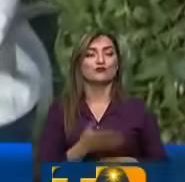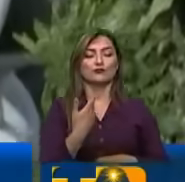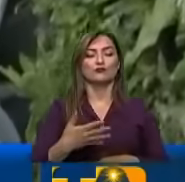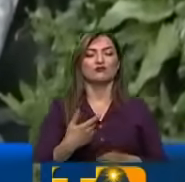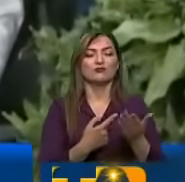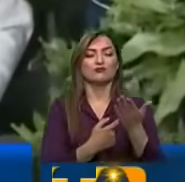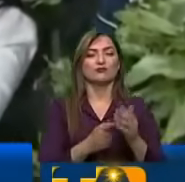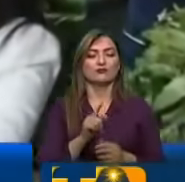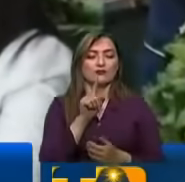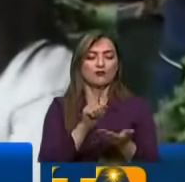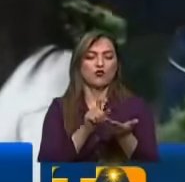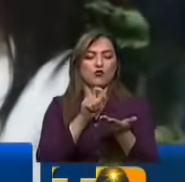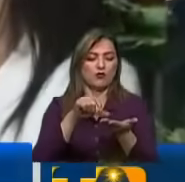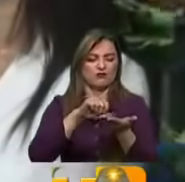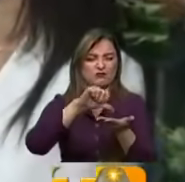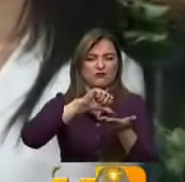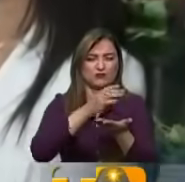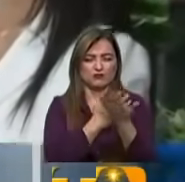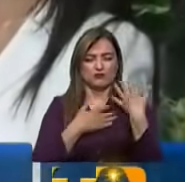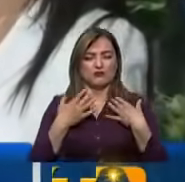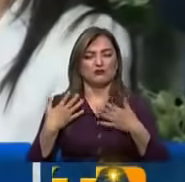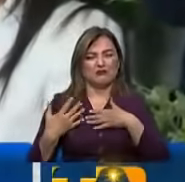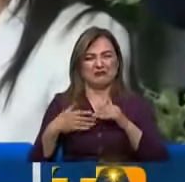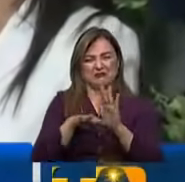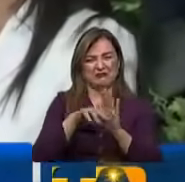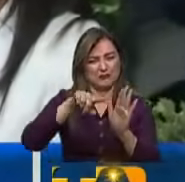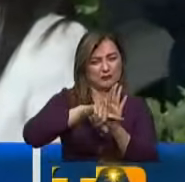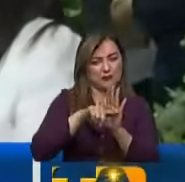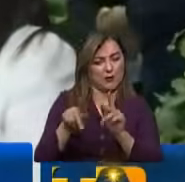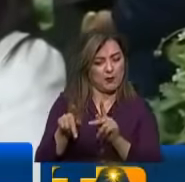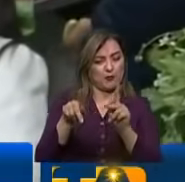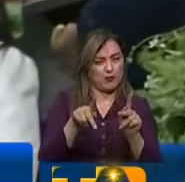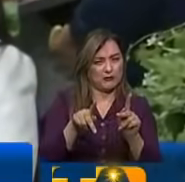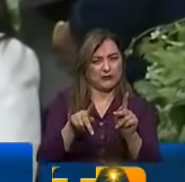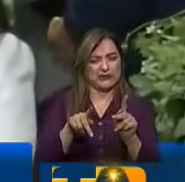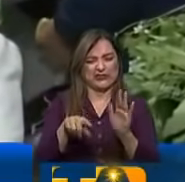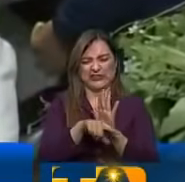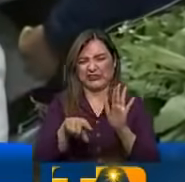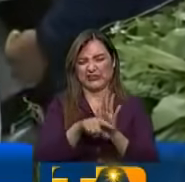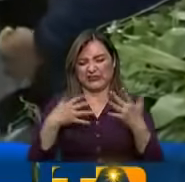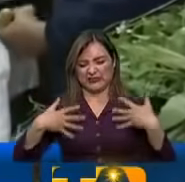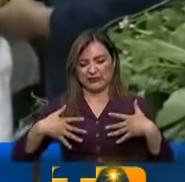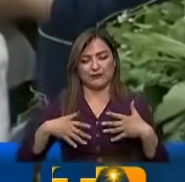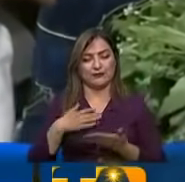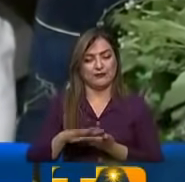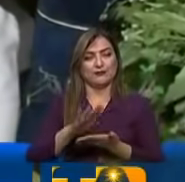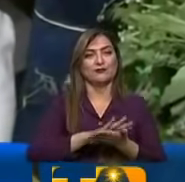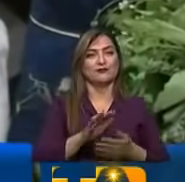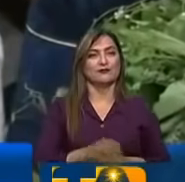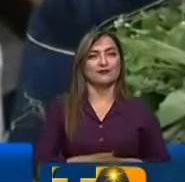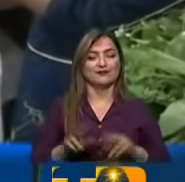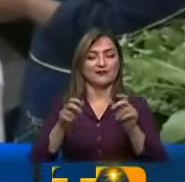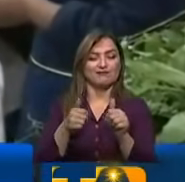momento? Son colonias que saca toda mala energía. Son preparados, que vienen con 33 de esencia, sígueme, sígueme, de todo